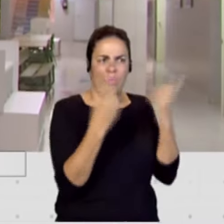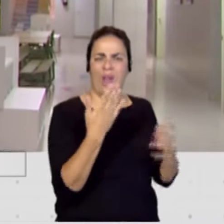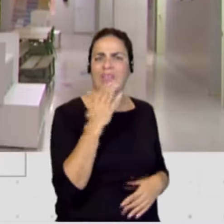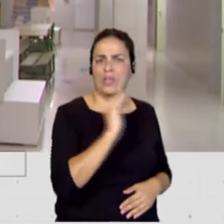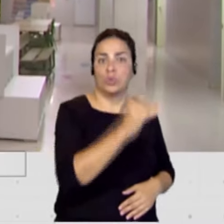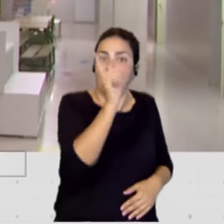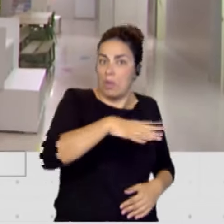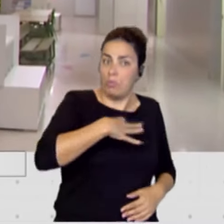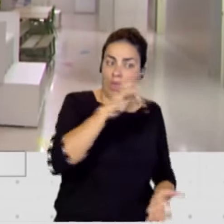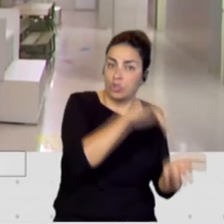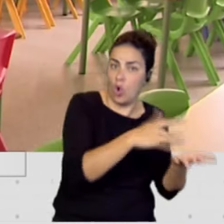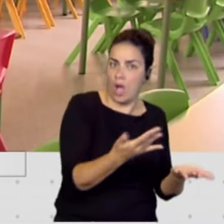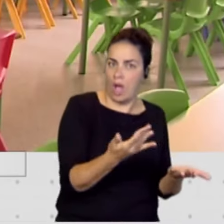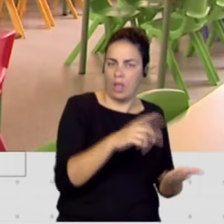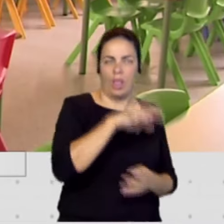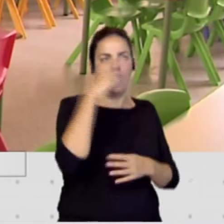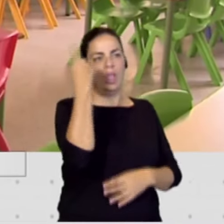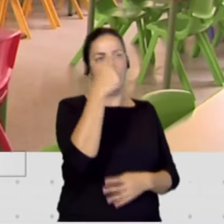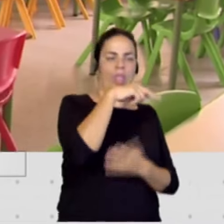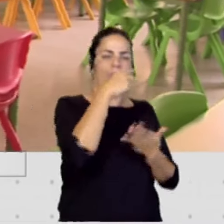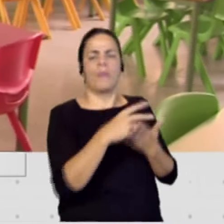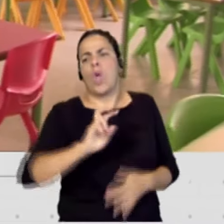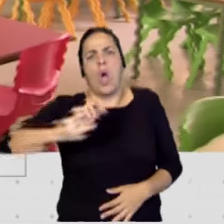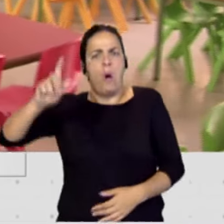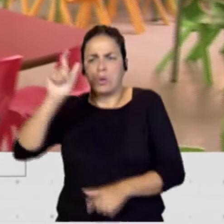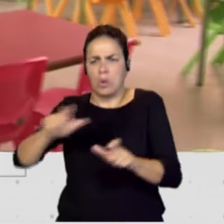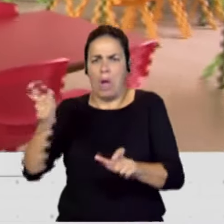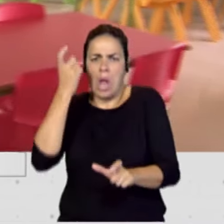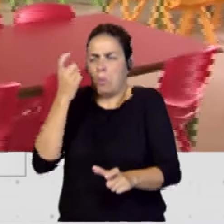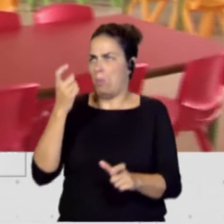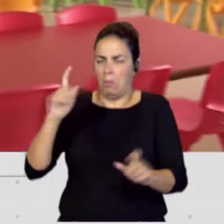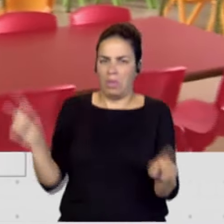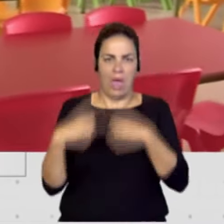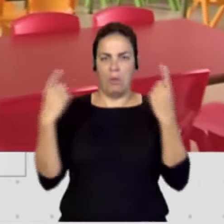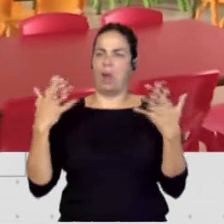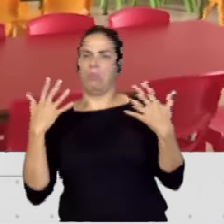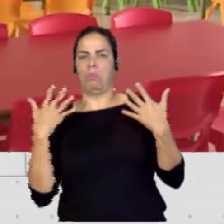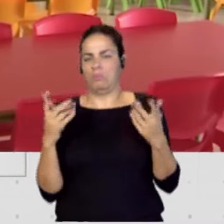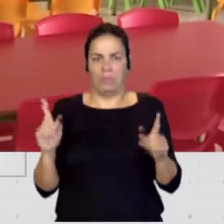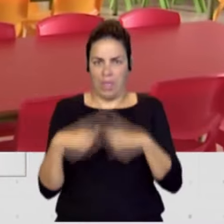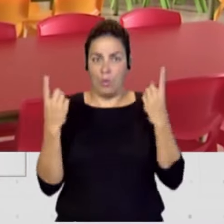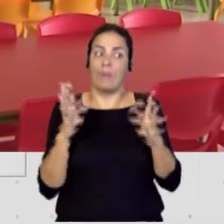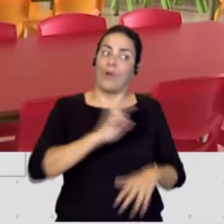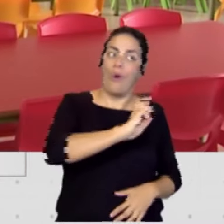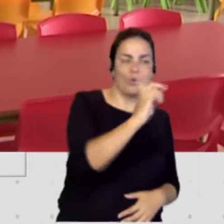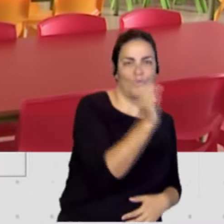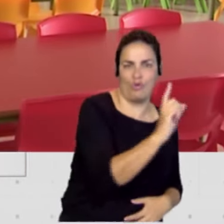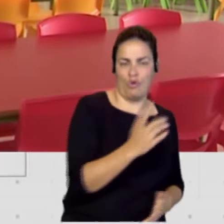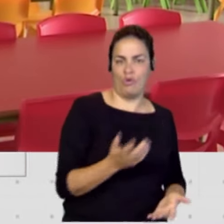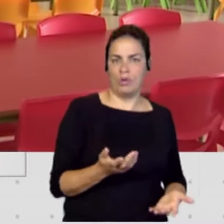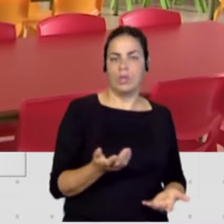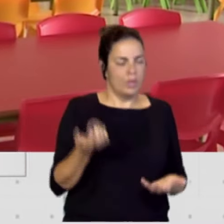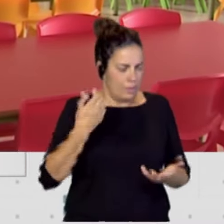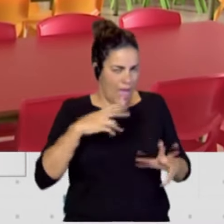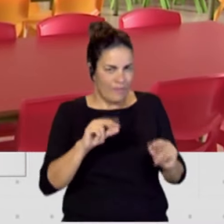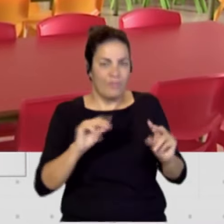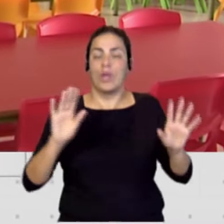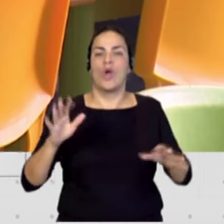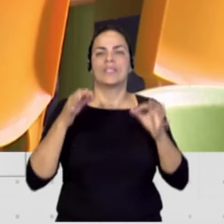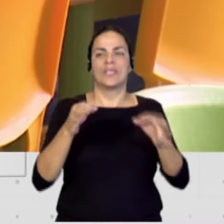que están como Si estuvieran fresquitos como yo digo siempre y con esto Te acabo siempre hemos visto el distingo de